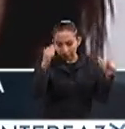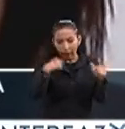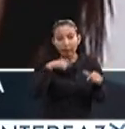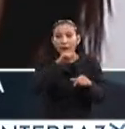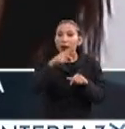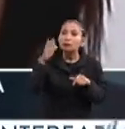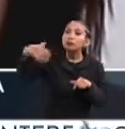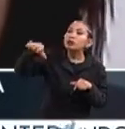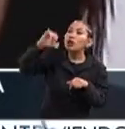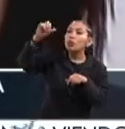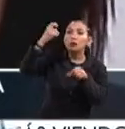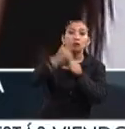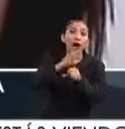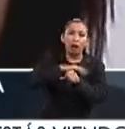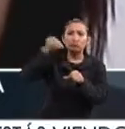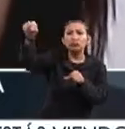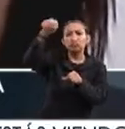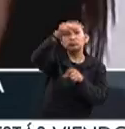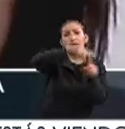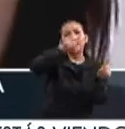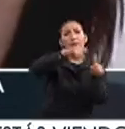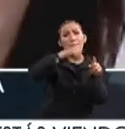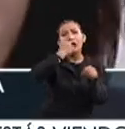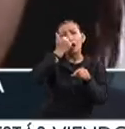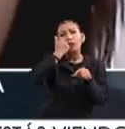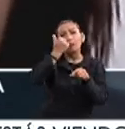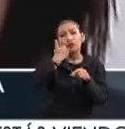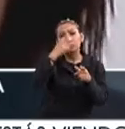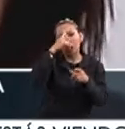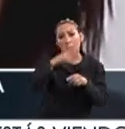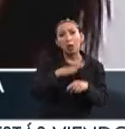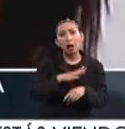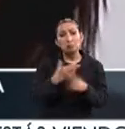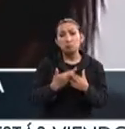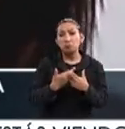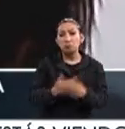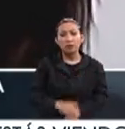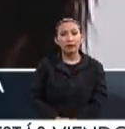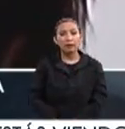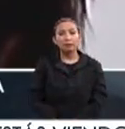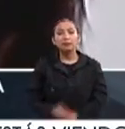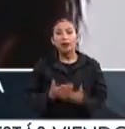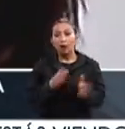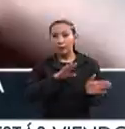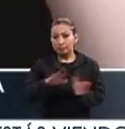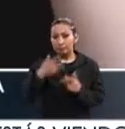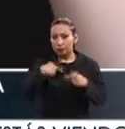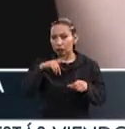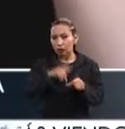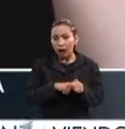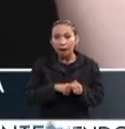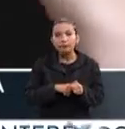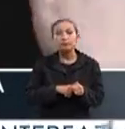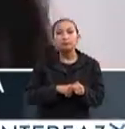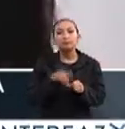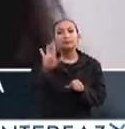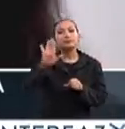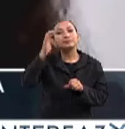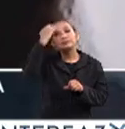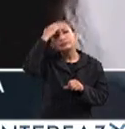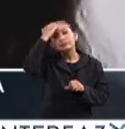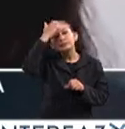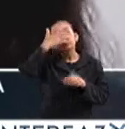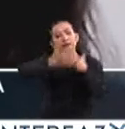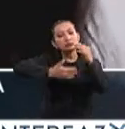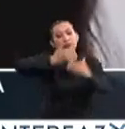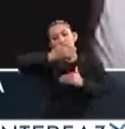buscar oportunidades. Yo sé que hay muchas oportunidades para los alumnos mexicanos, entonces. Claro, ahora en la parte personal, en la parte de tu experiencia, de